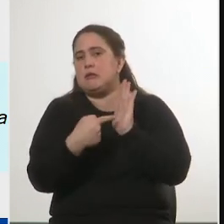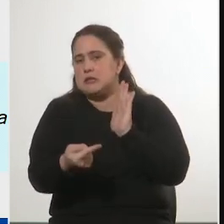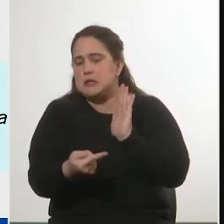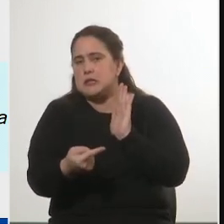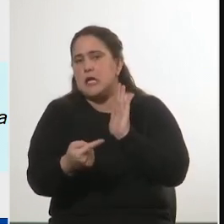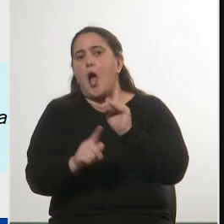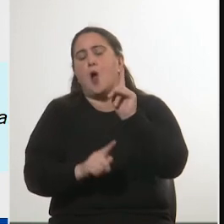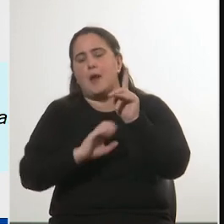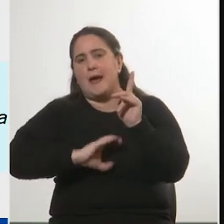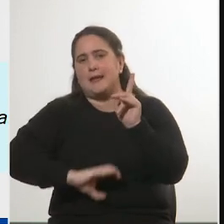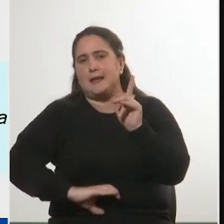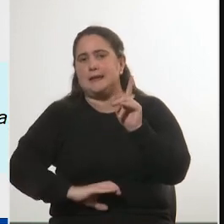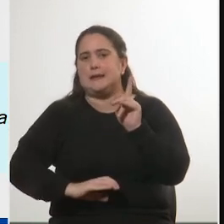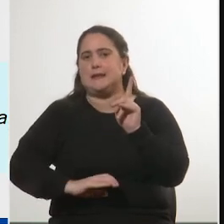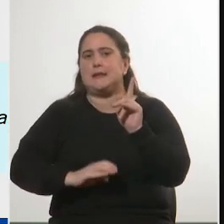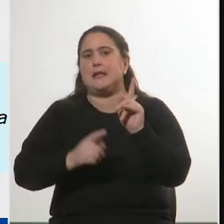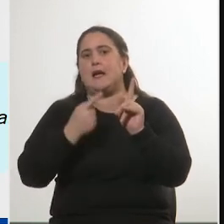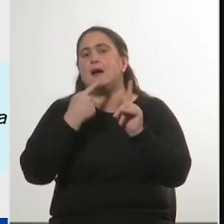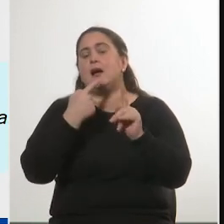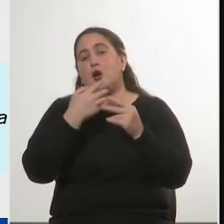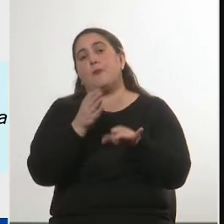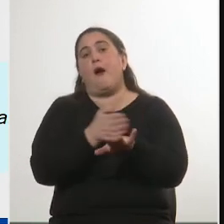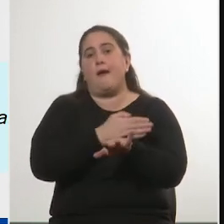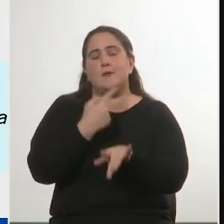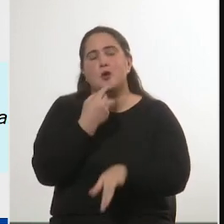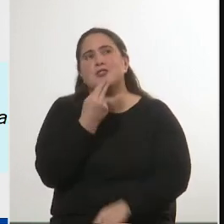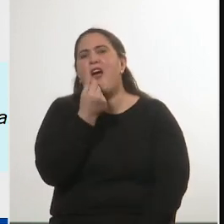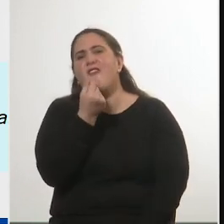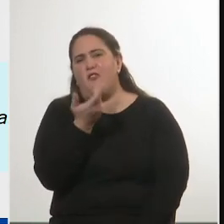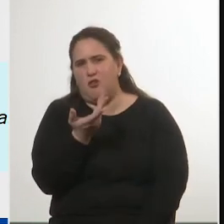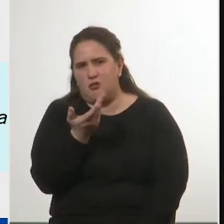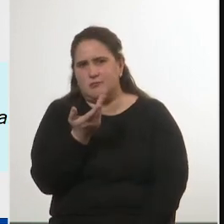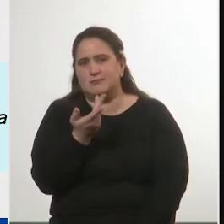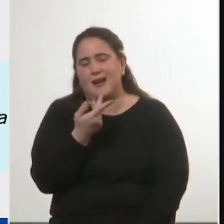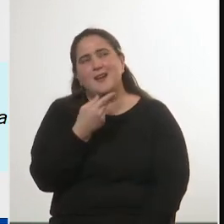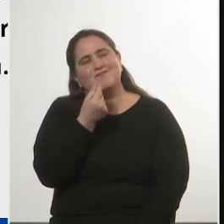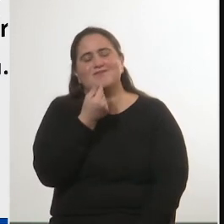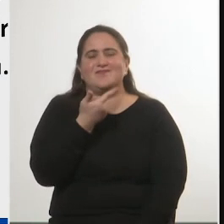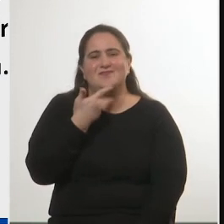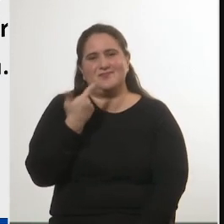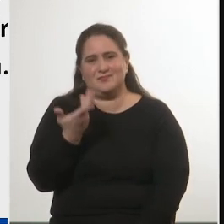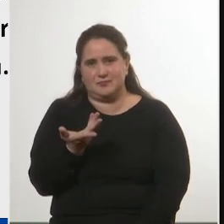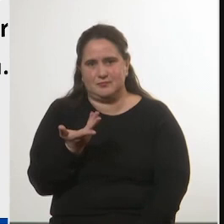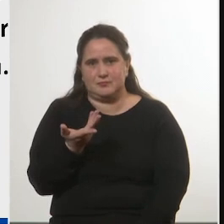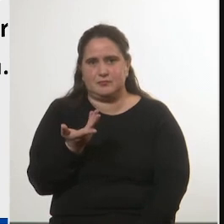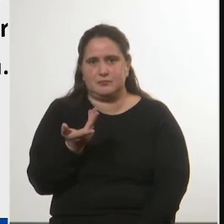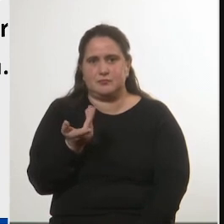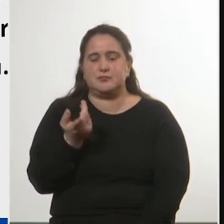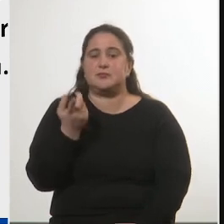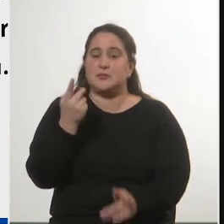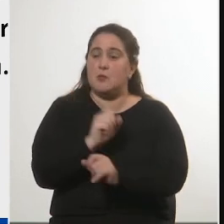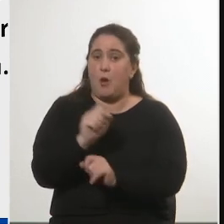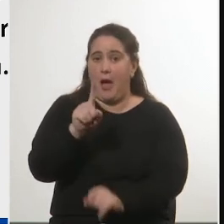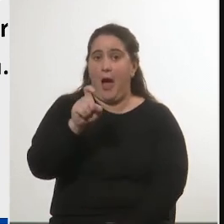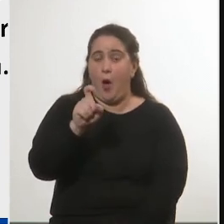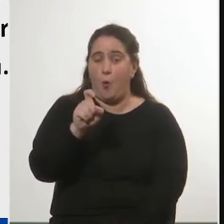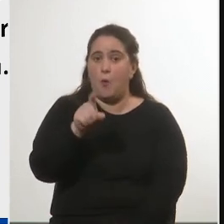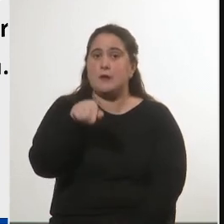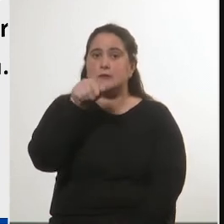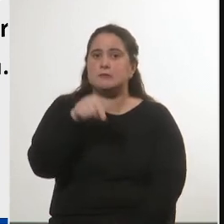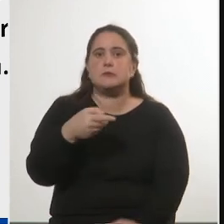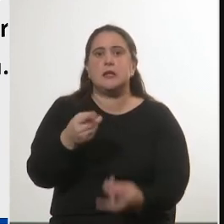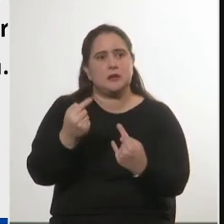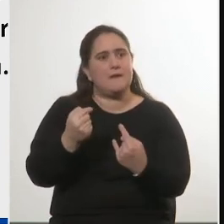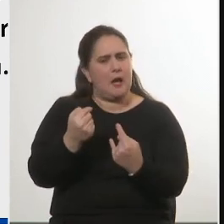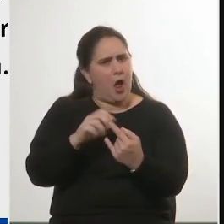mencionan aquellas características organolépticas como el sabor, agradable. Disponer de agua potable ha